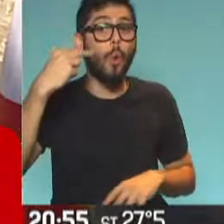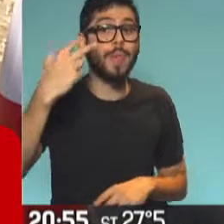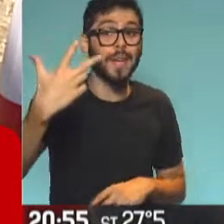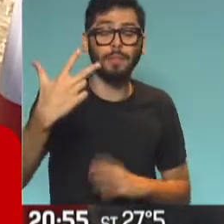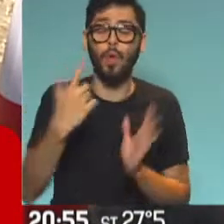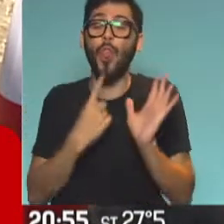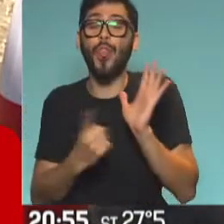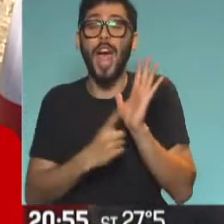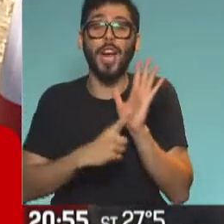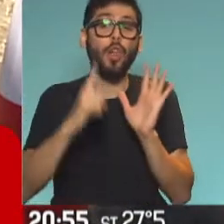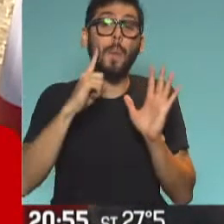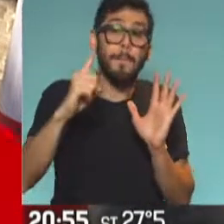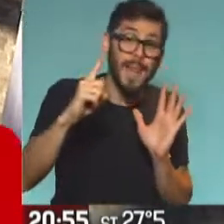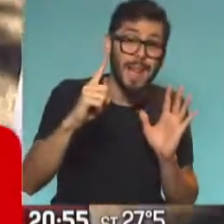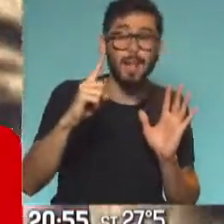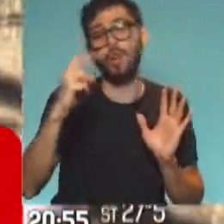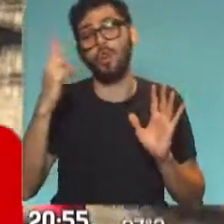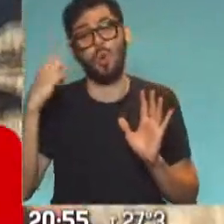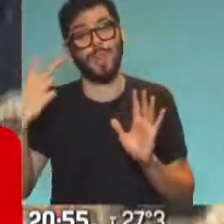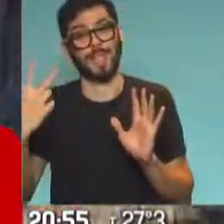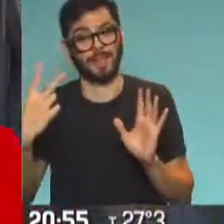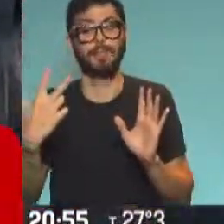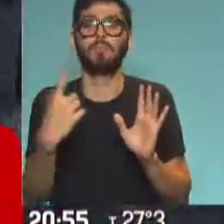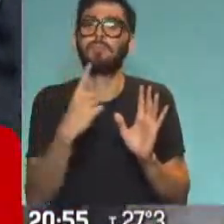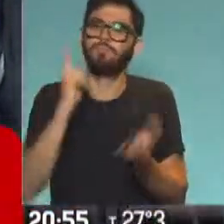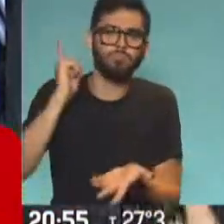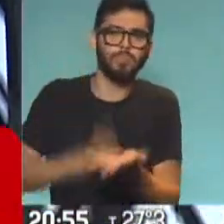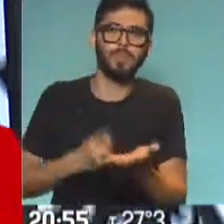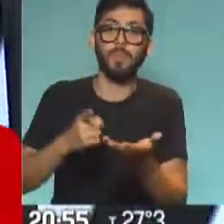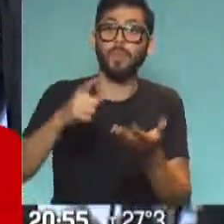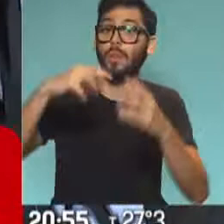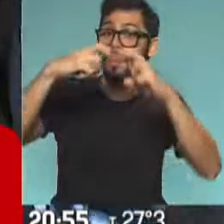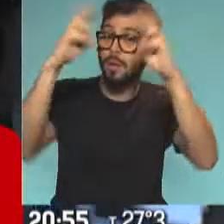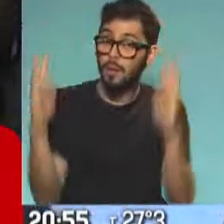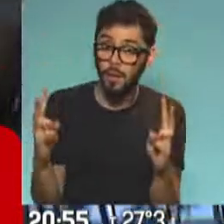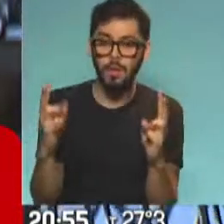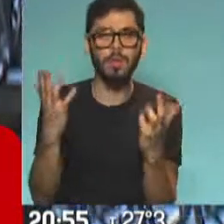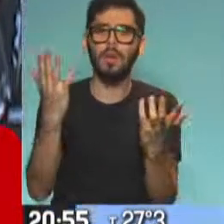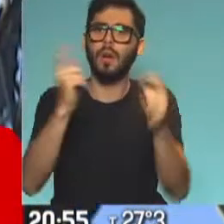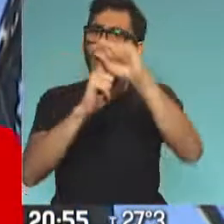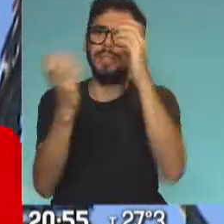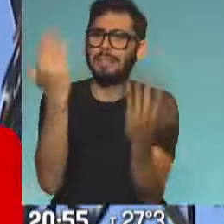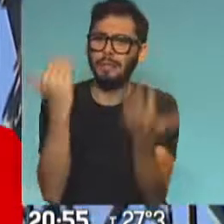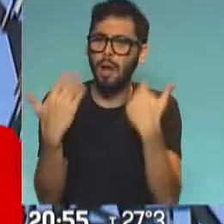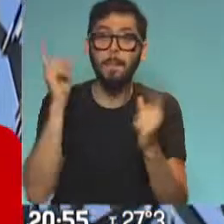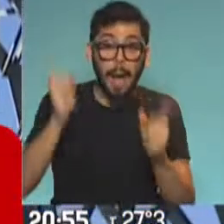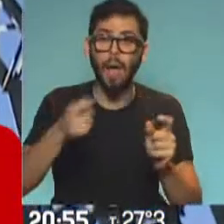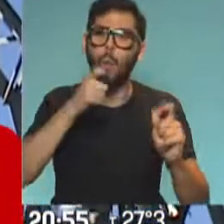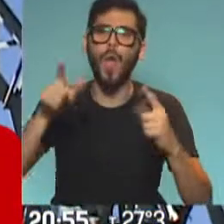decreto 1093, se pauta el desguace, la venta de desguace del transbordador. Y él lo que buscaba